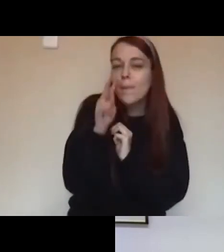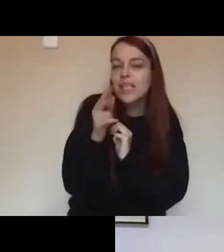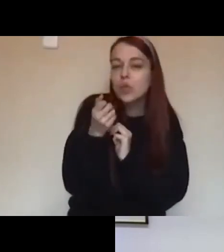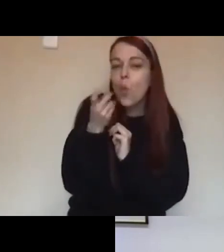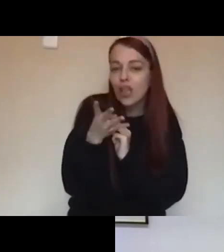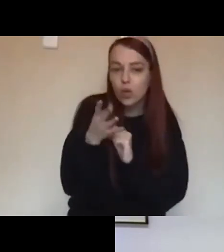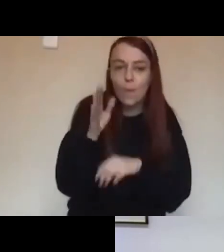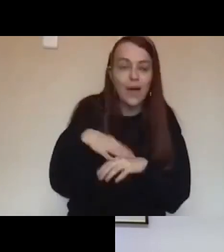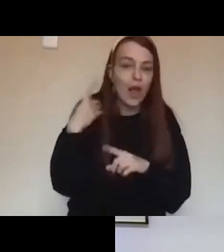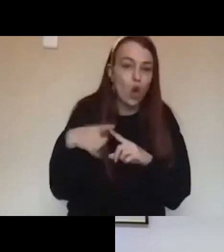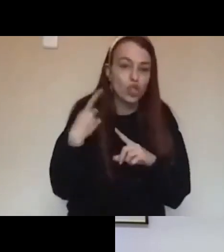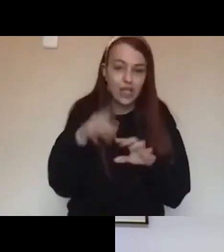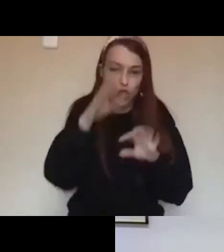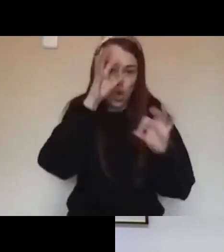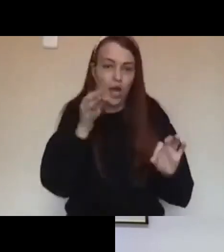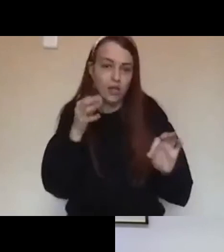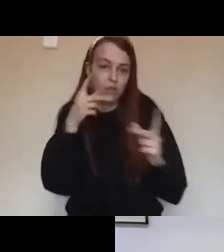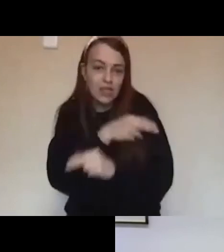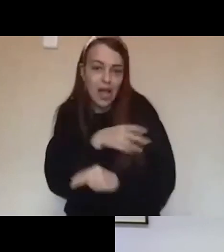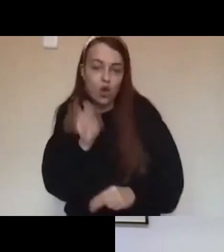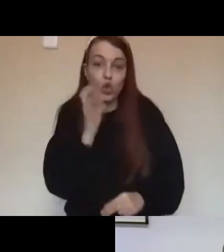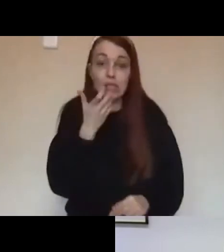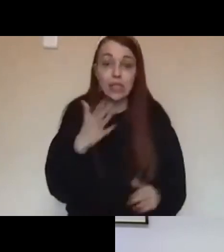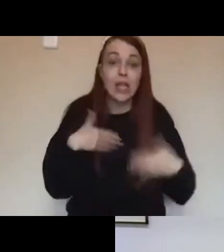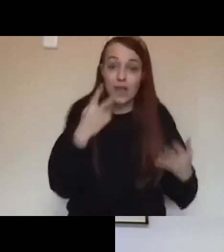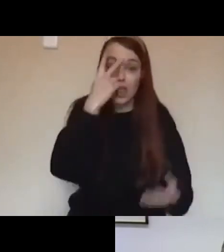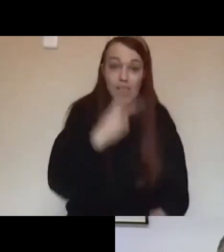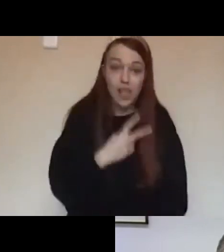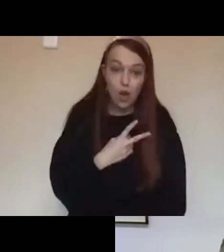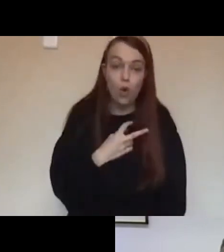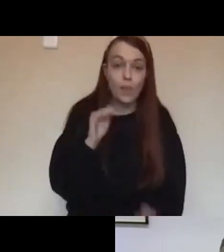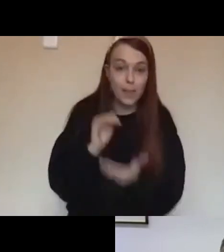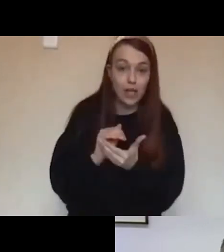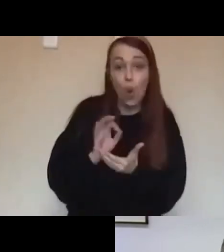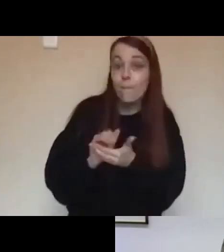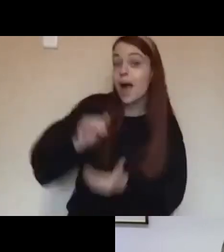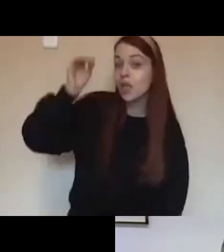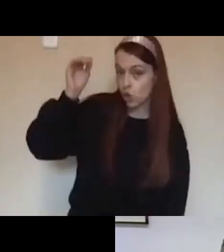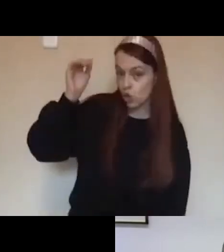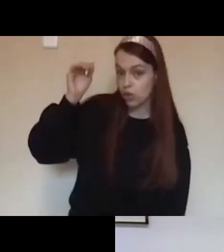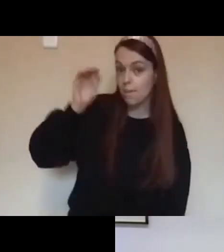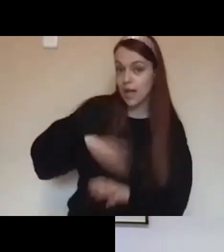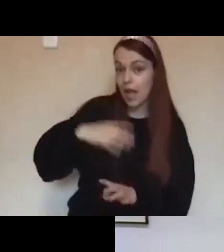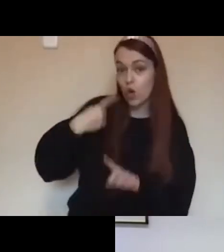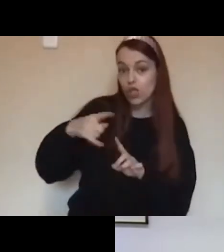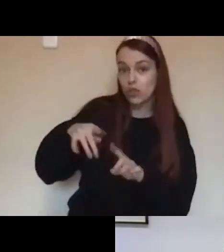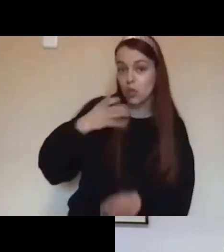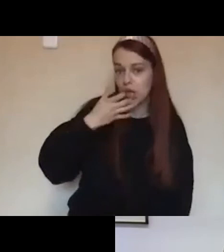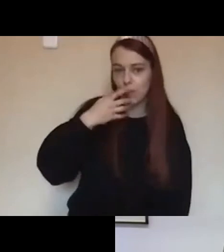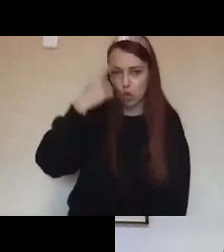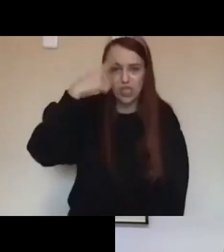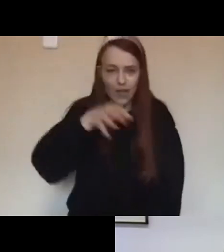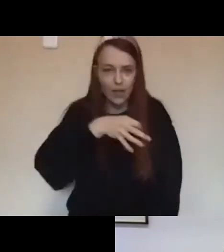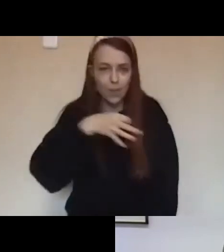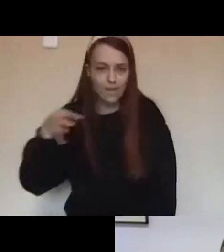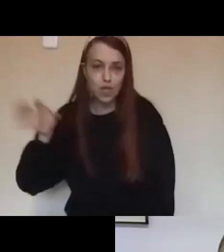cosas si han quedado ciegos de pequeños o de mayores, para no audiodescribir cosas que a lo mejor ya conocen de sobra o que pueden